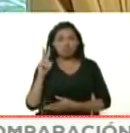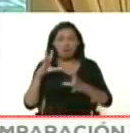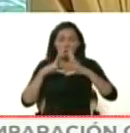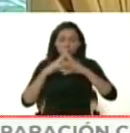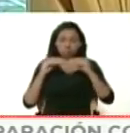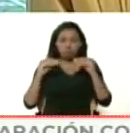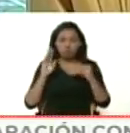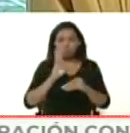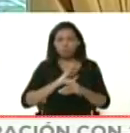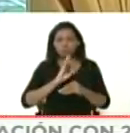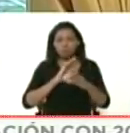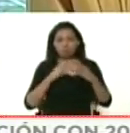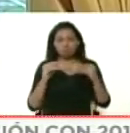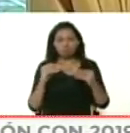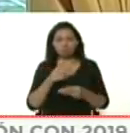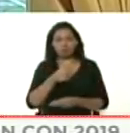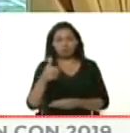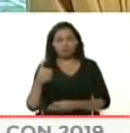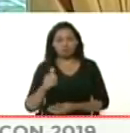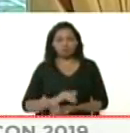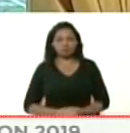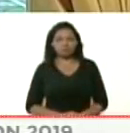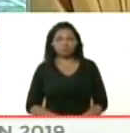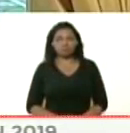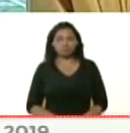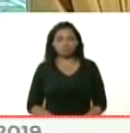nos pertenece a todos.